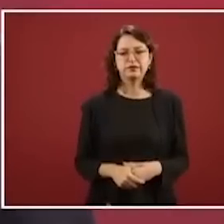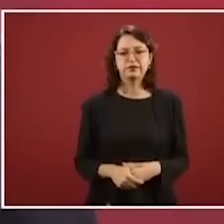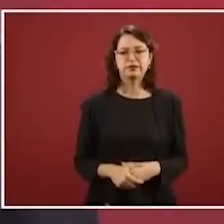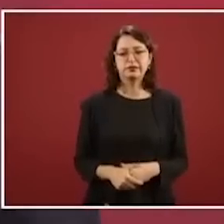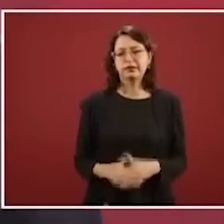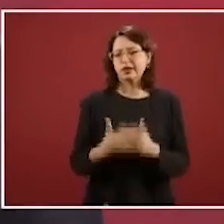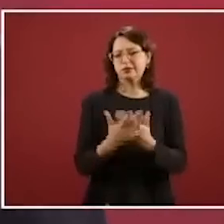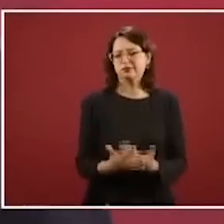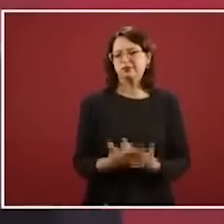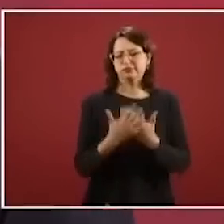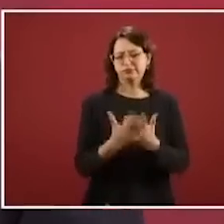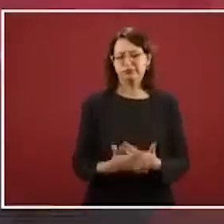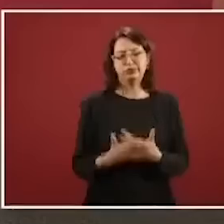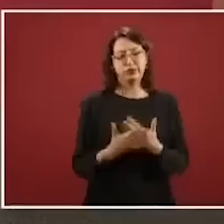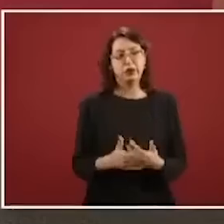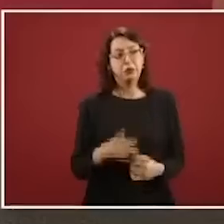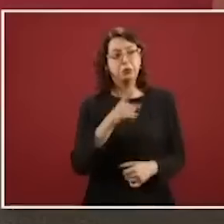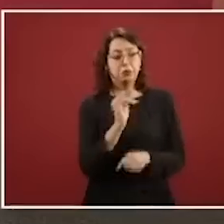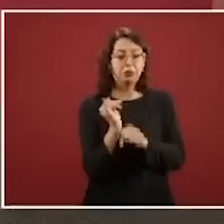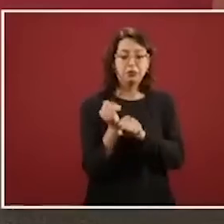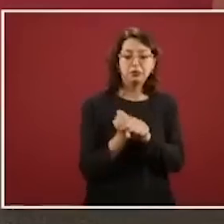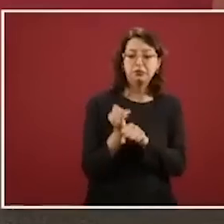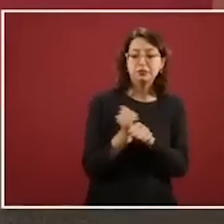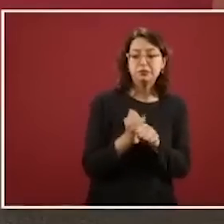las investigaciones avancen.